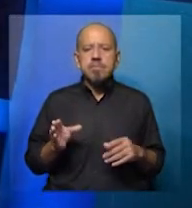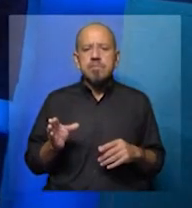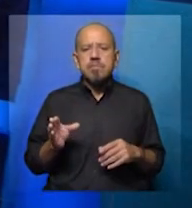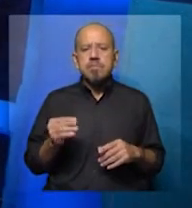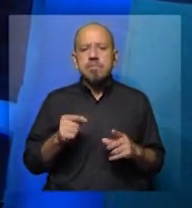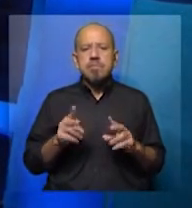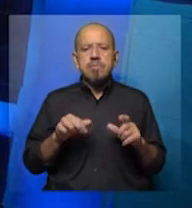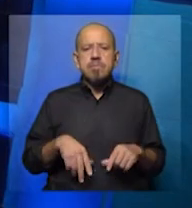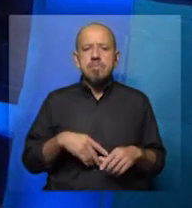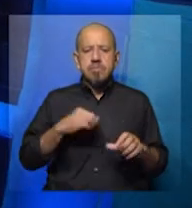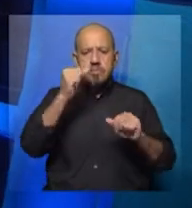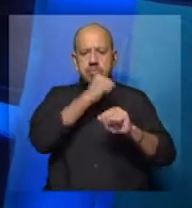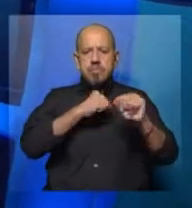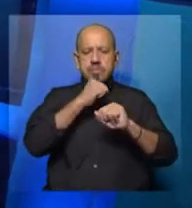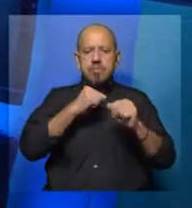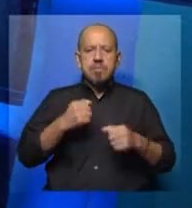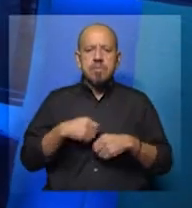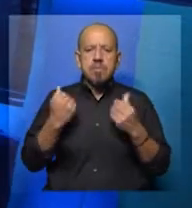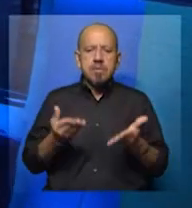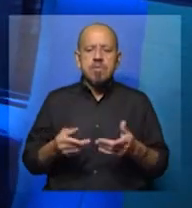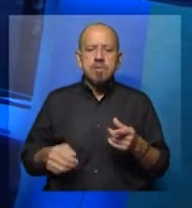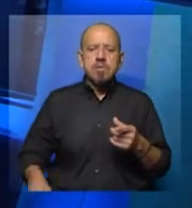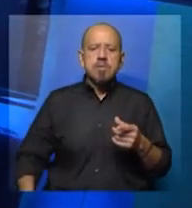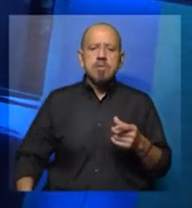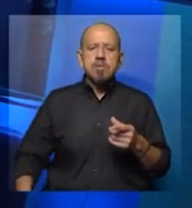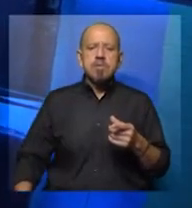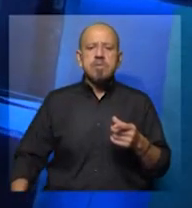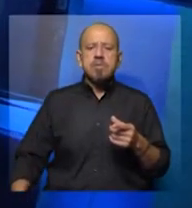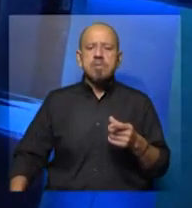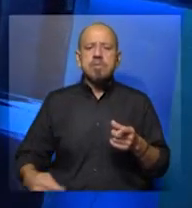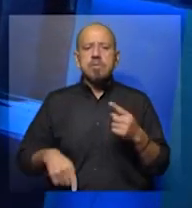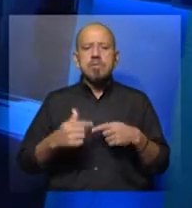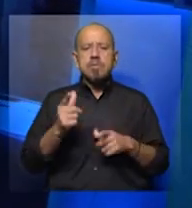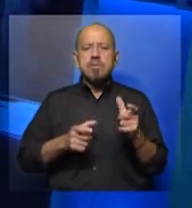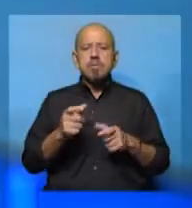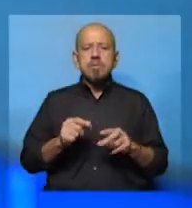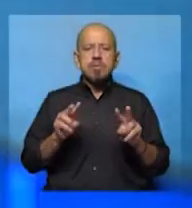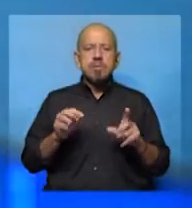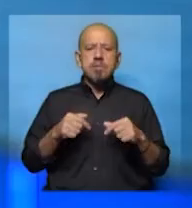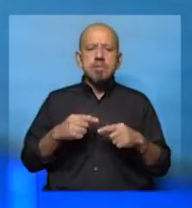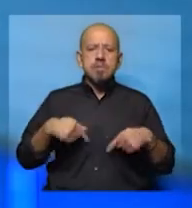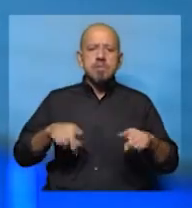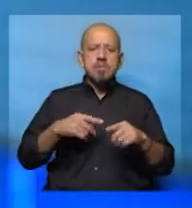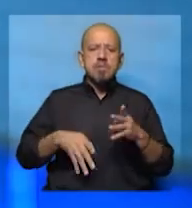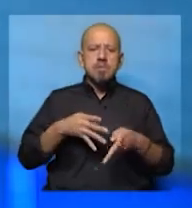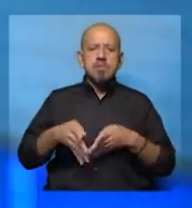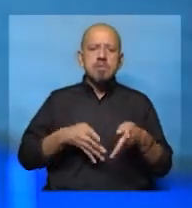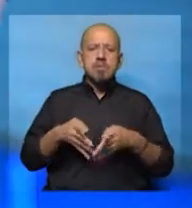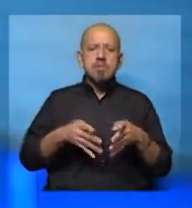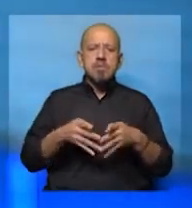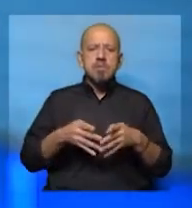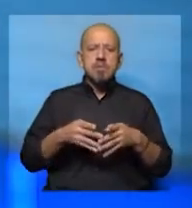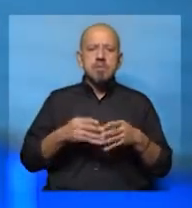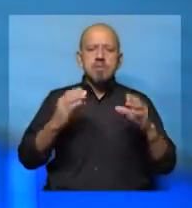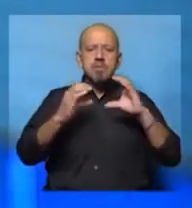tecnológica En beneficio de la gente no Entonces en ese momento estábamos con todo el tema de las máquinas en los Ómnibus que